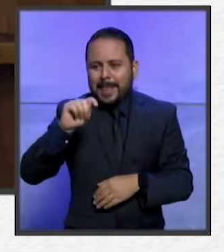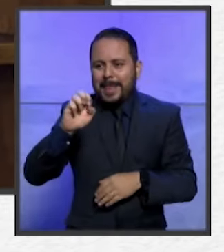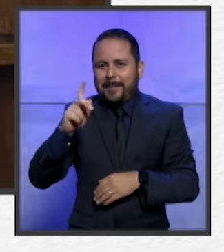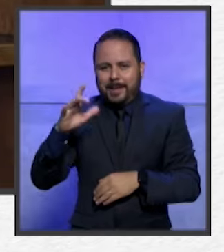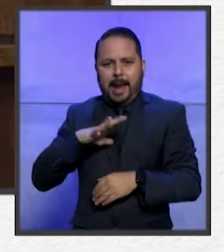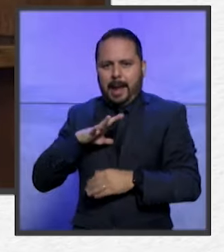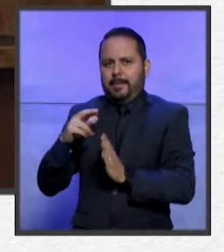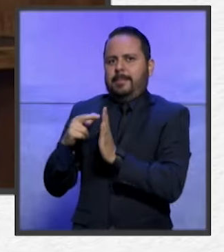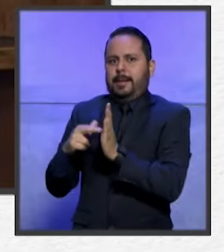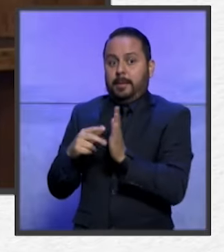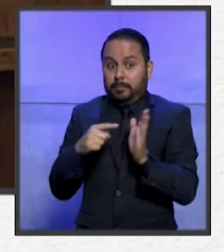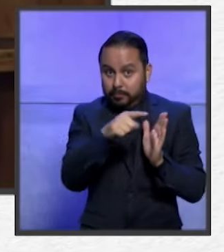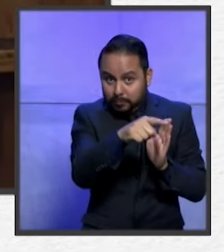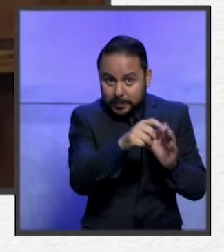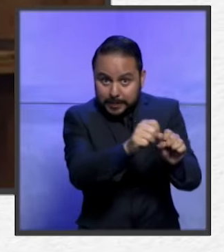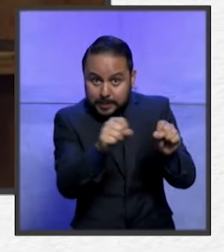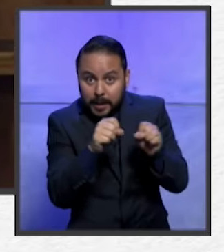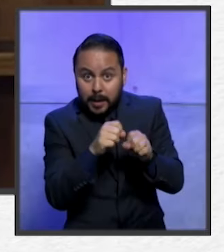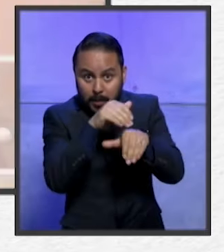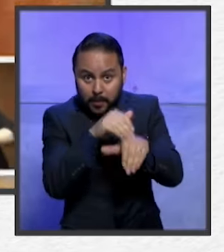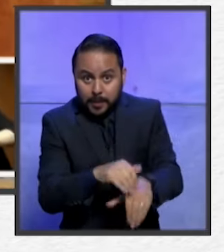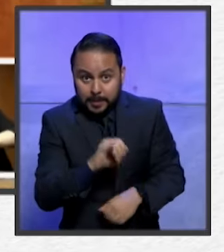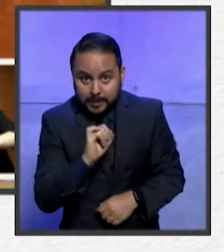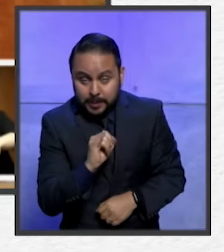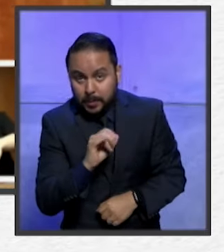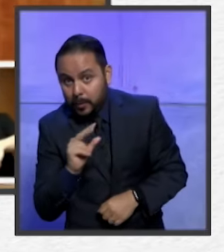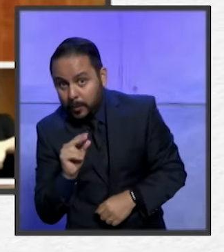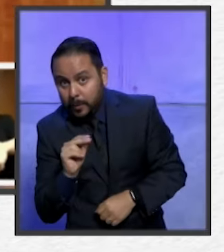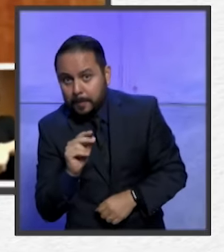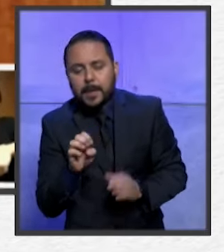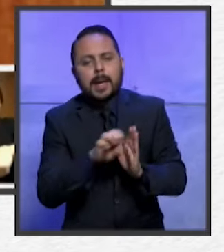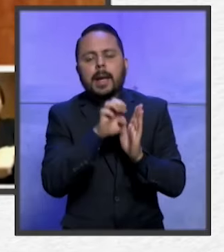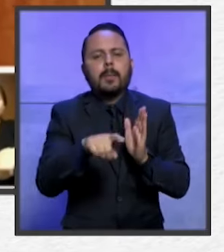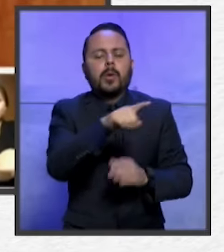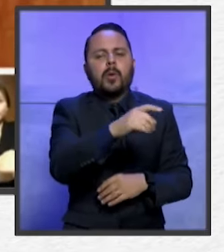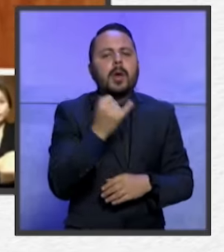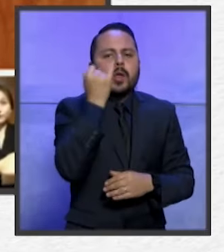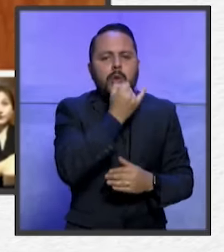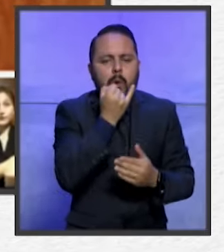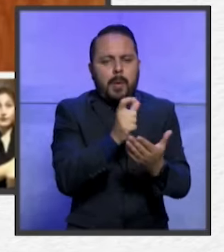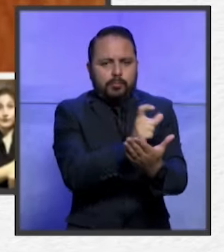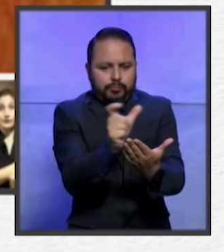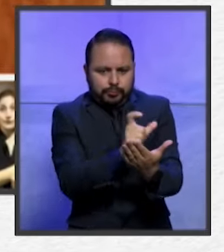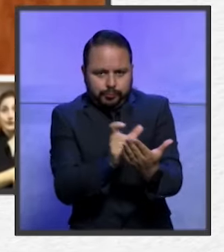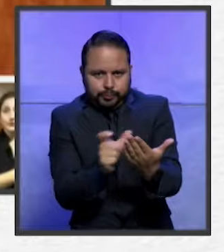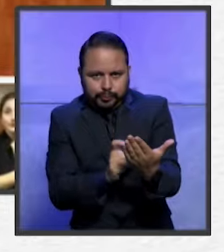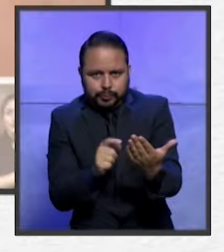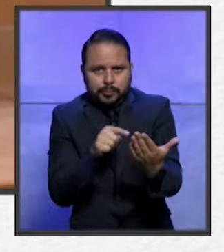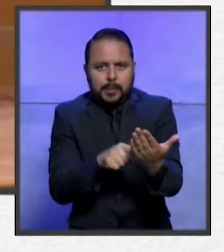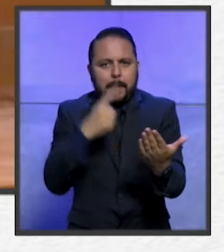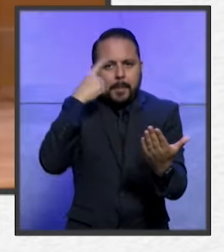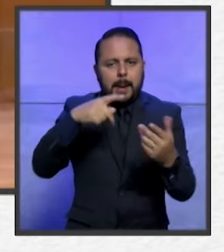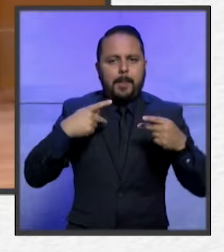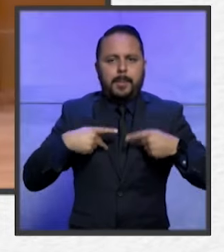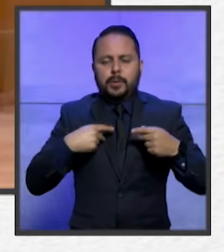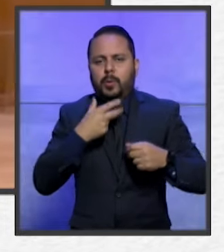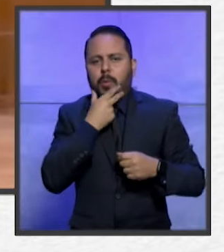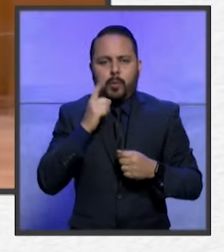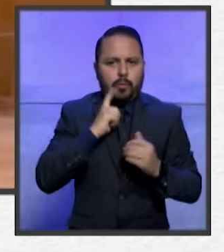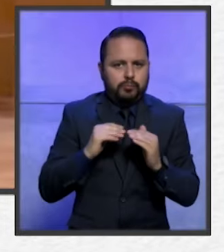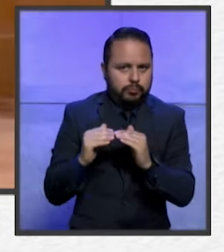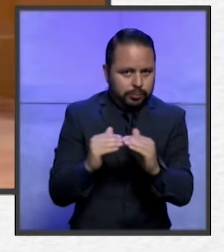tribunal electoral por ejemplo la utilización del de un lenguaje eh eh que con perspectiva